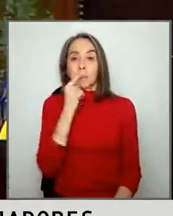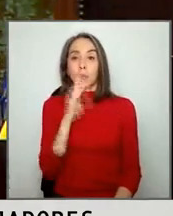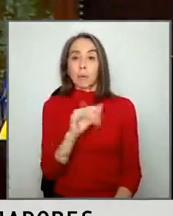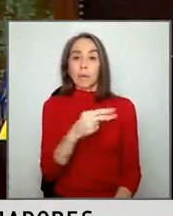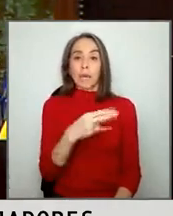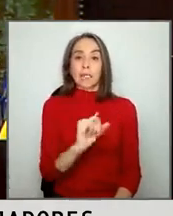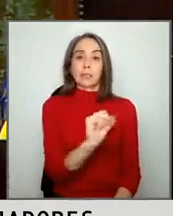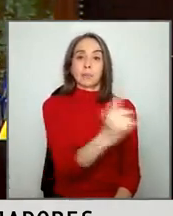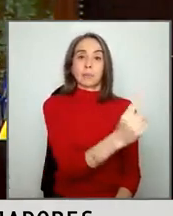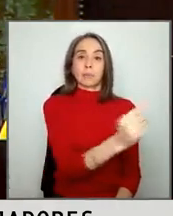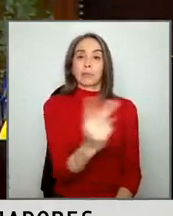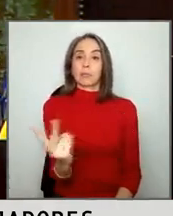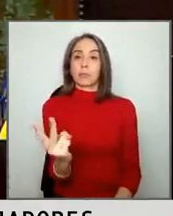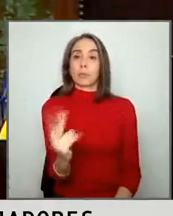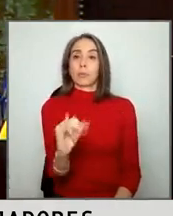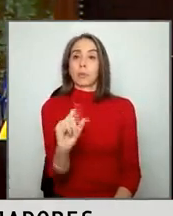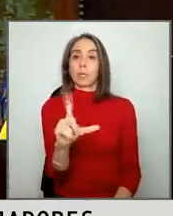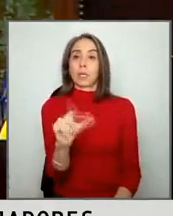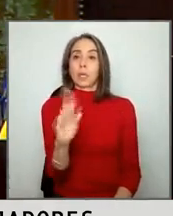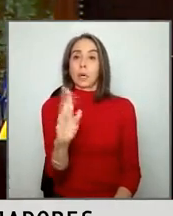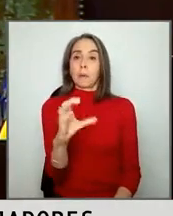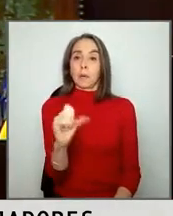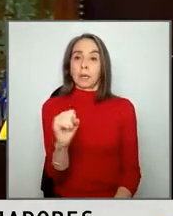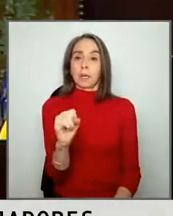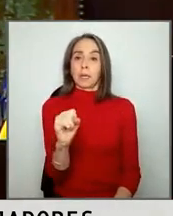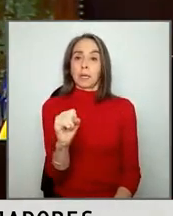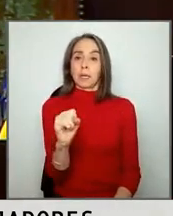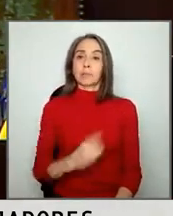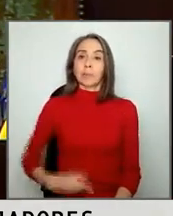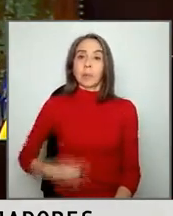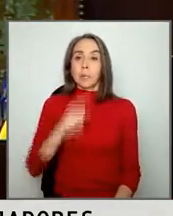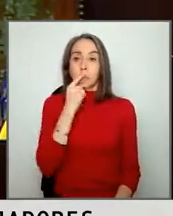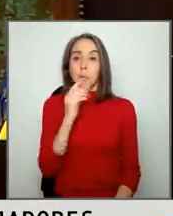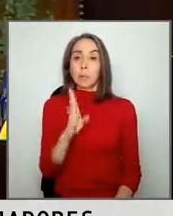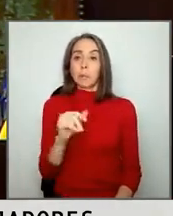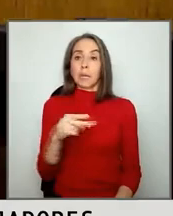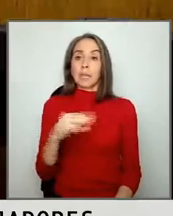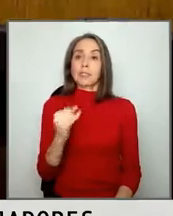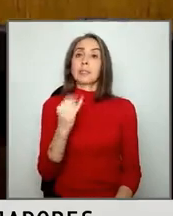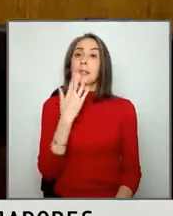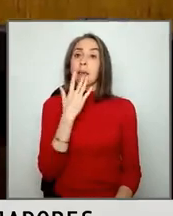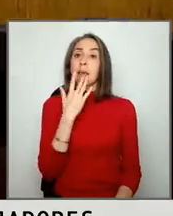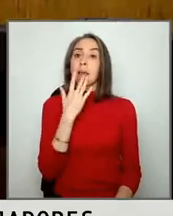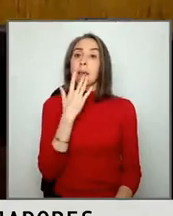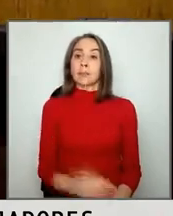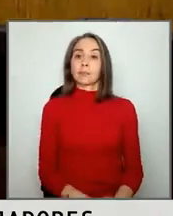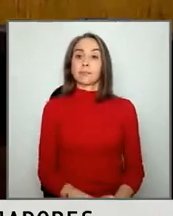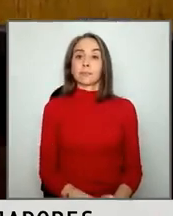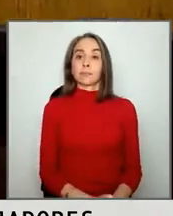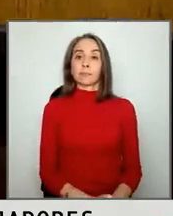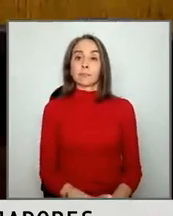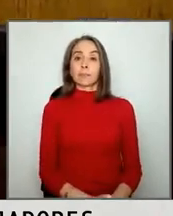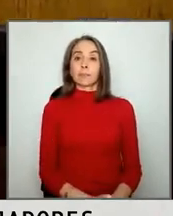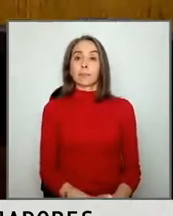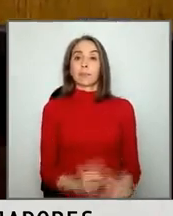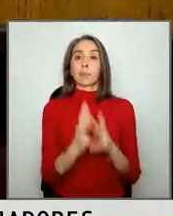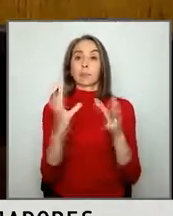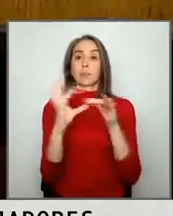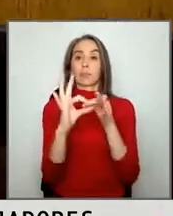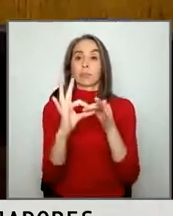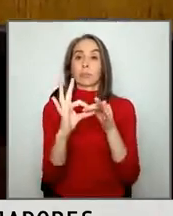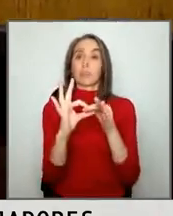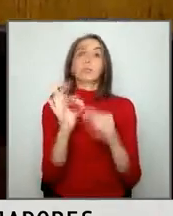Don Marcos y la vaca diputado Bianchi tiene usted la palabra Muchas gracias estimada